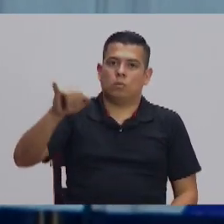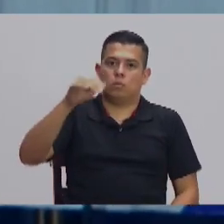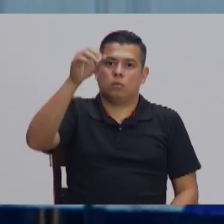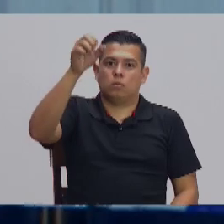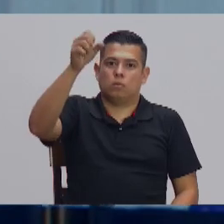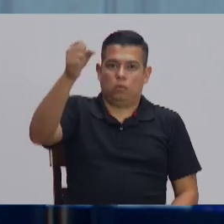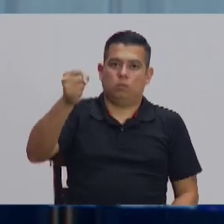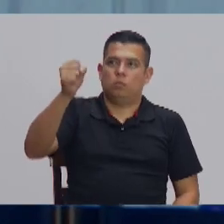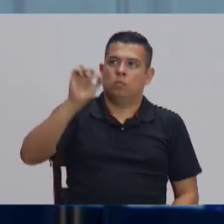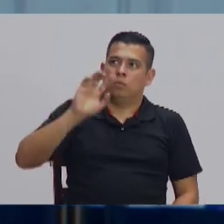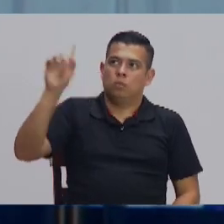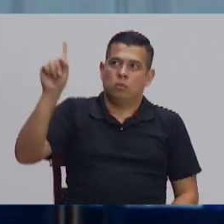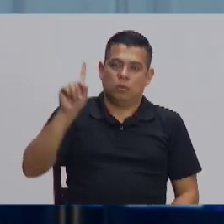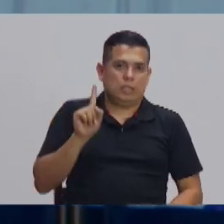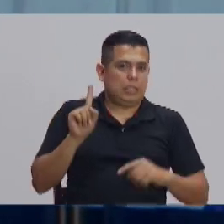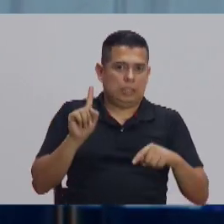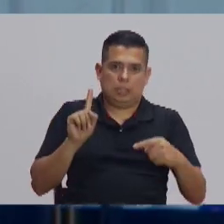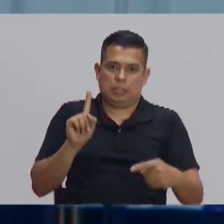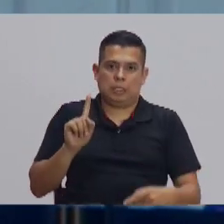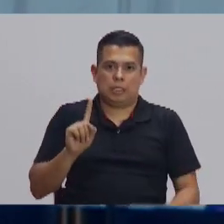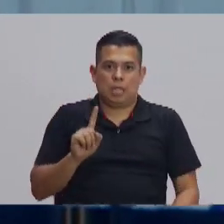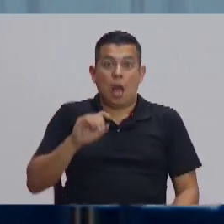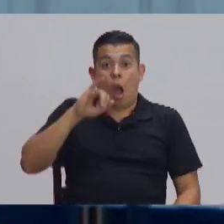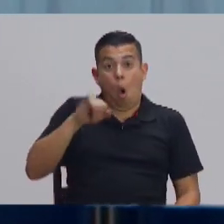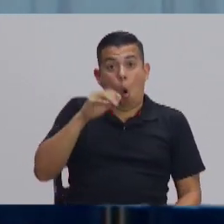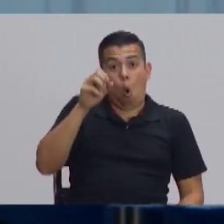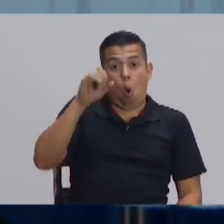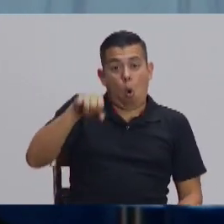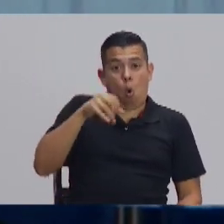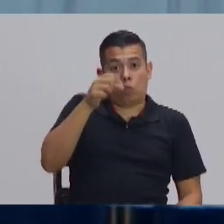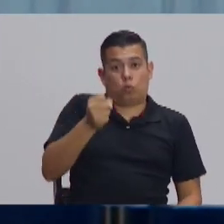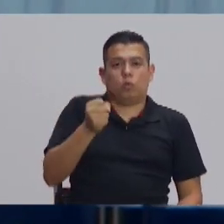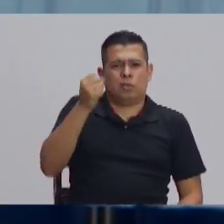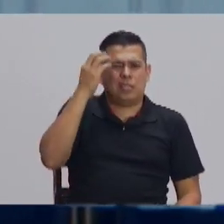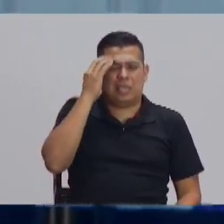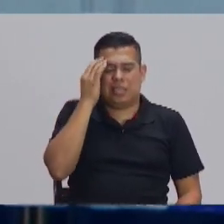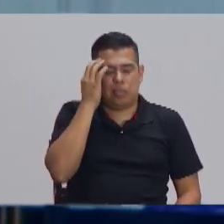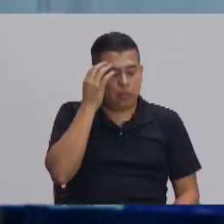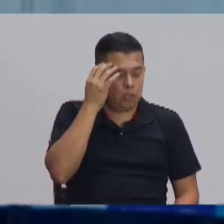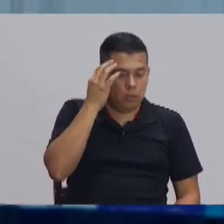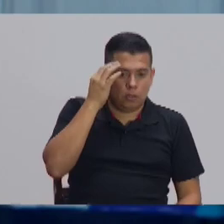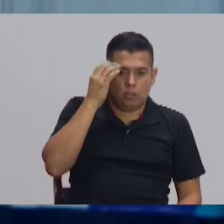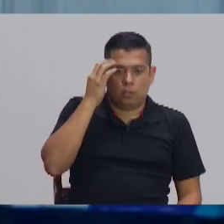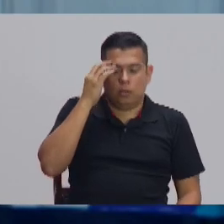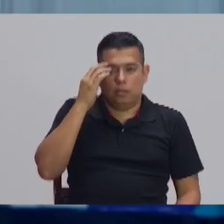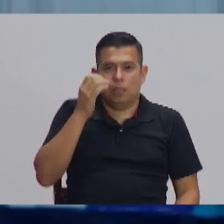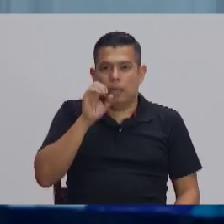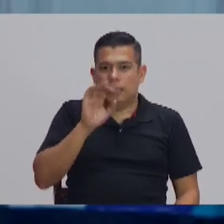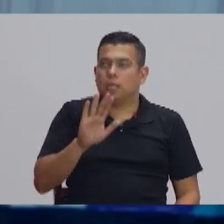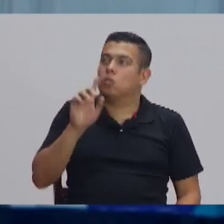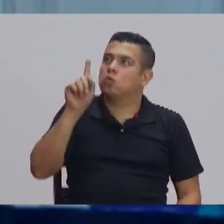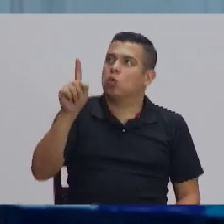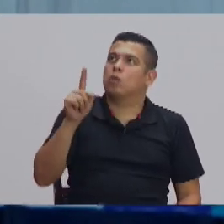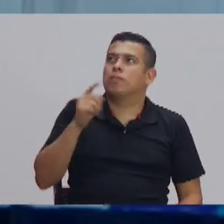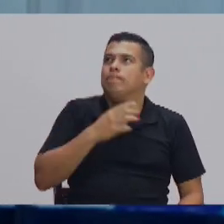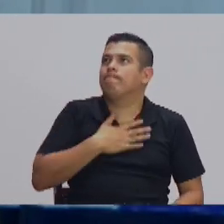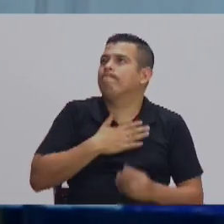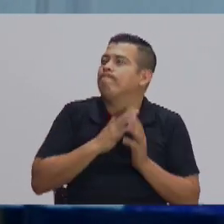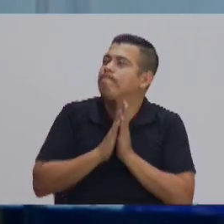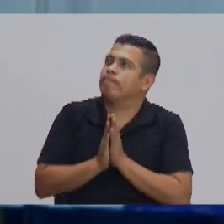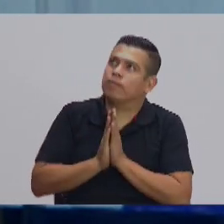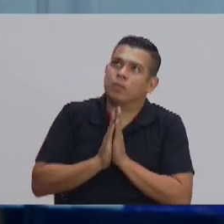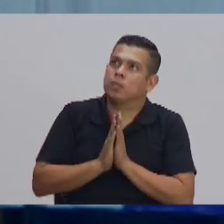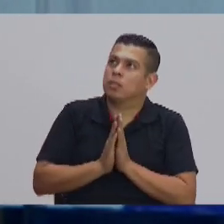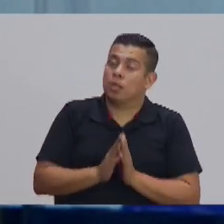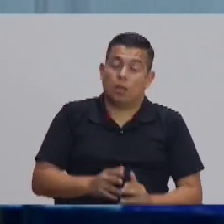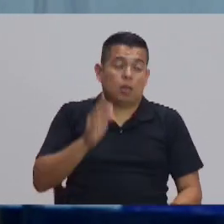josué jose muy afligido de lo que estaba pasando dijo señor perdónalos mira